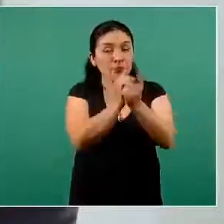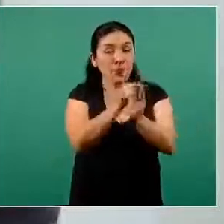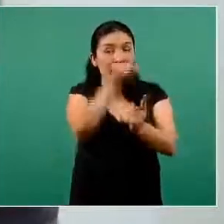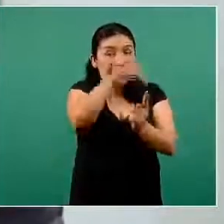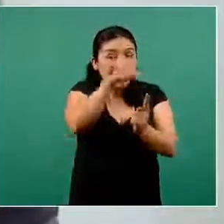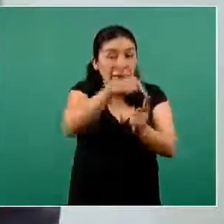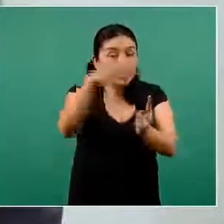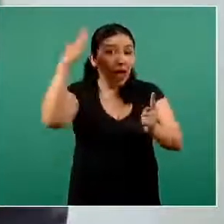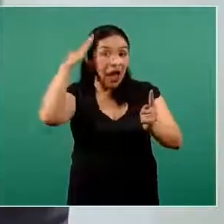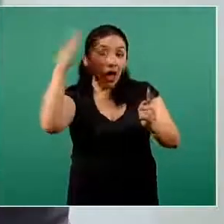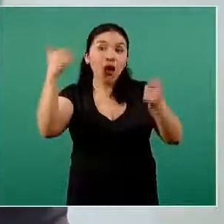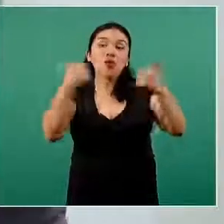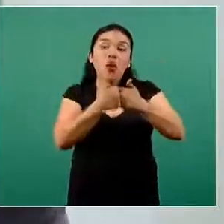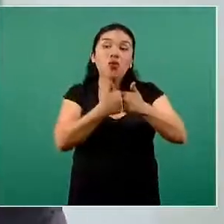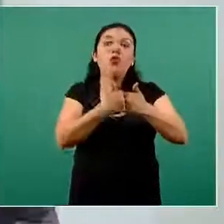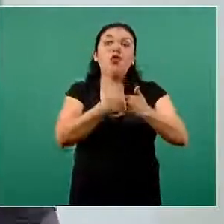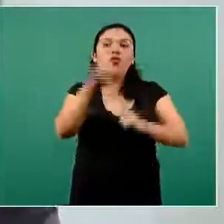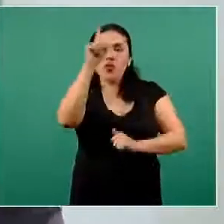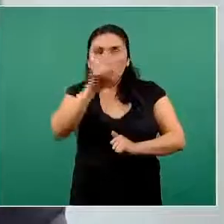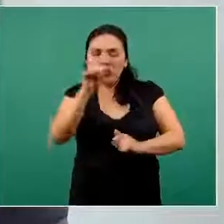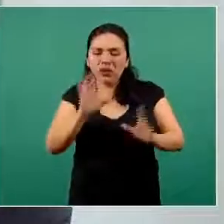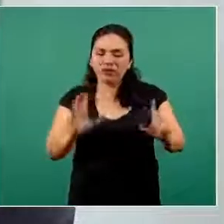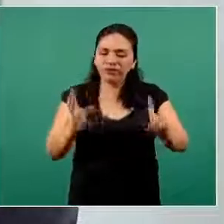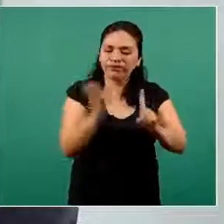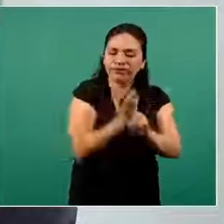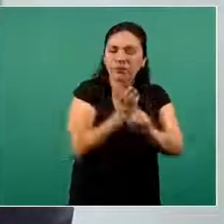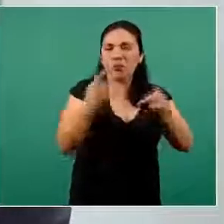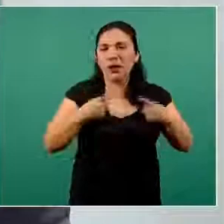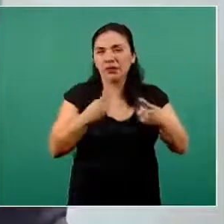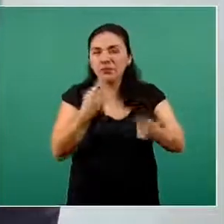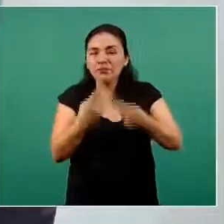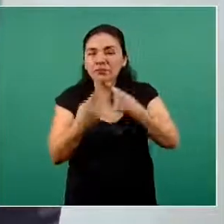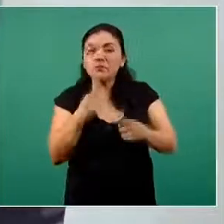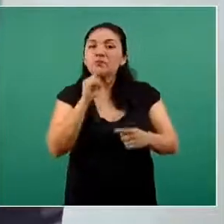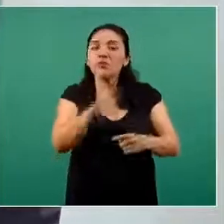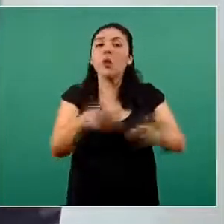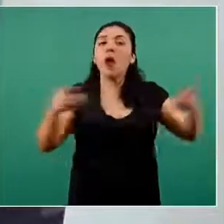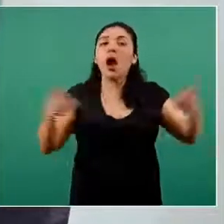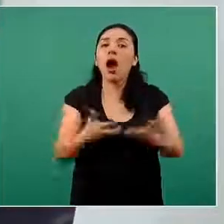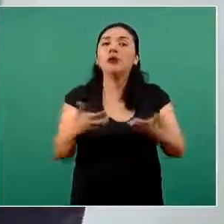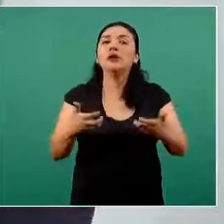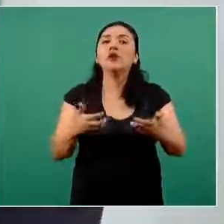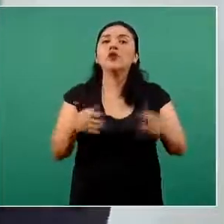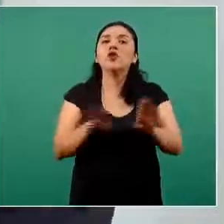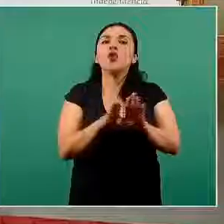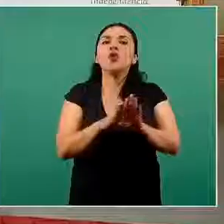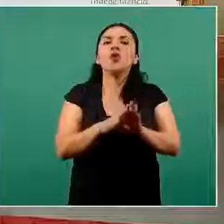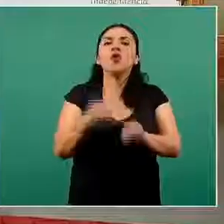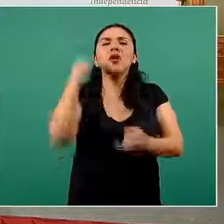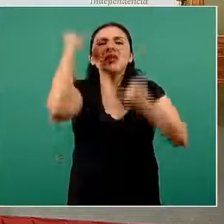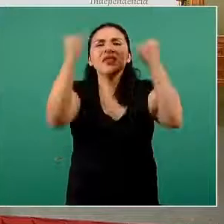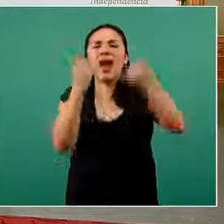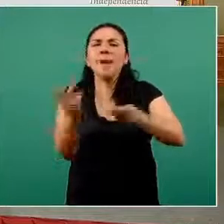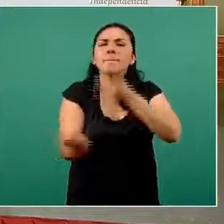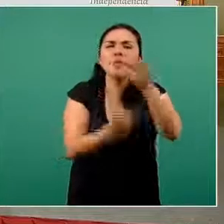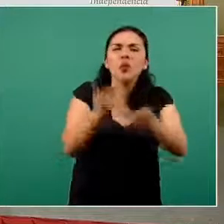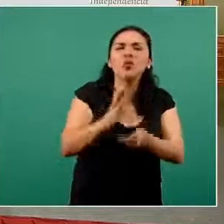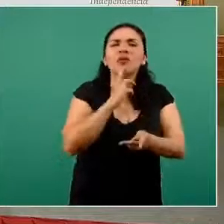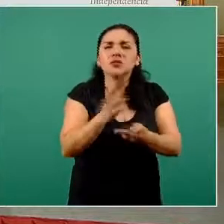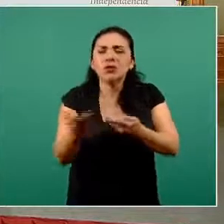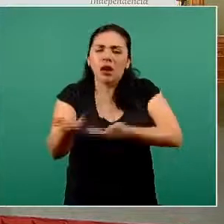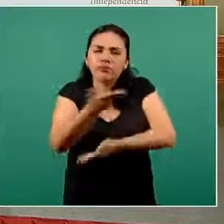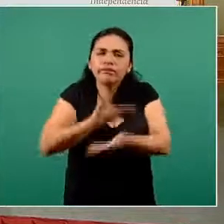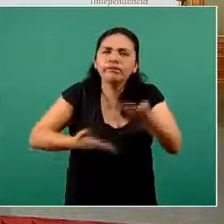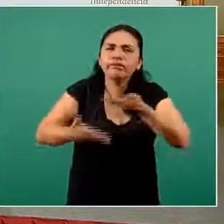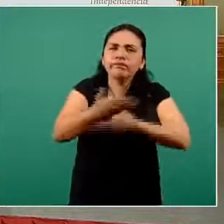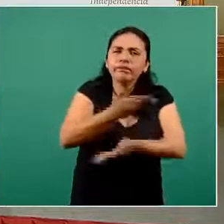a través de consejo, de cabildo, hacíamos un peloteo de preguntas y respuestas. Y